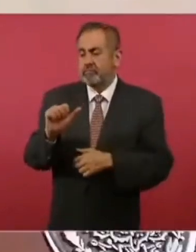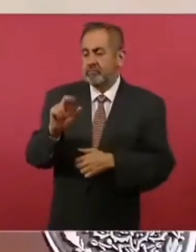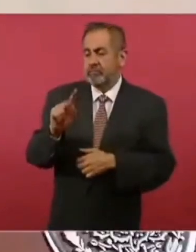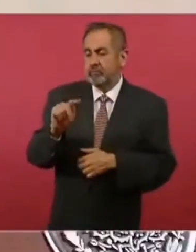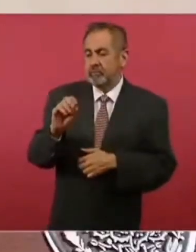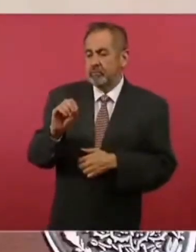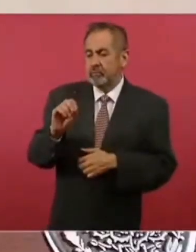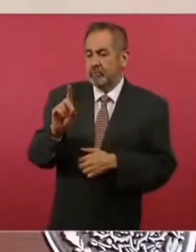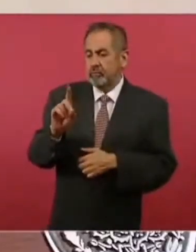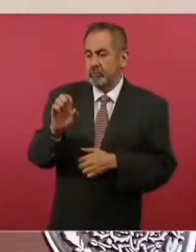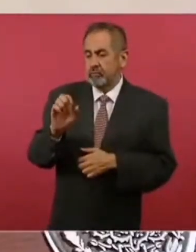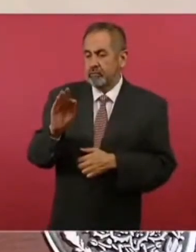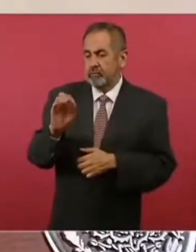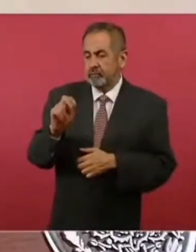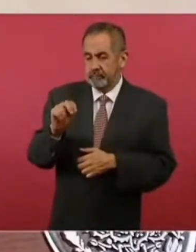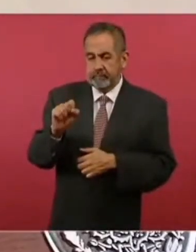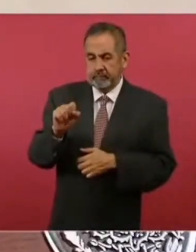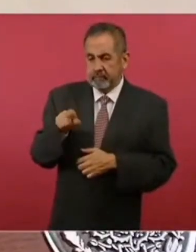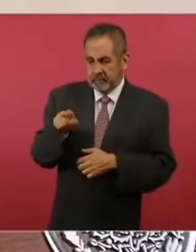autodefensas.